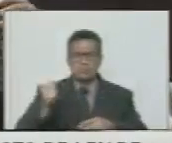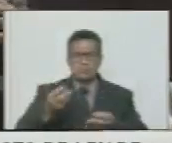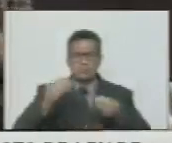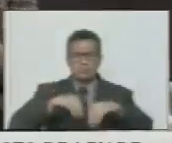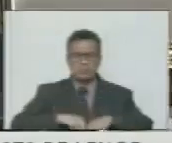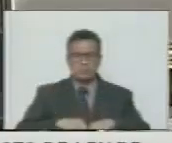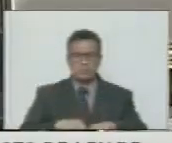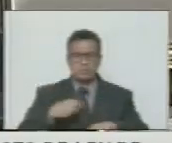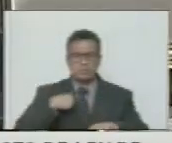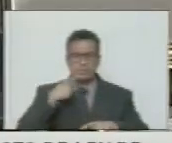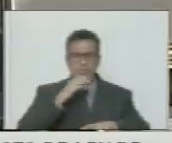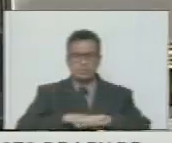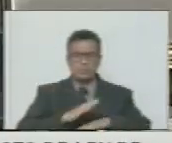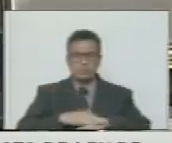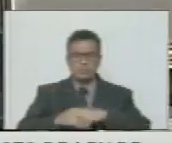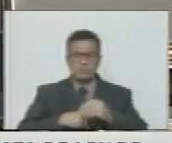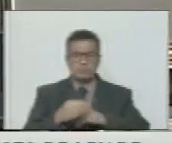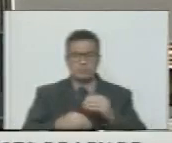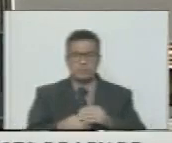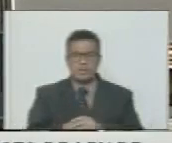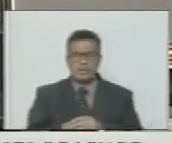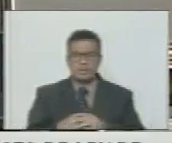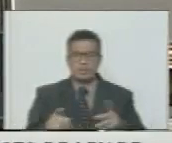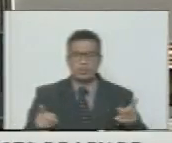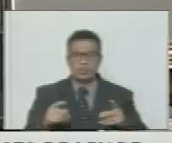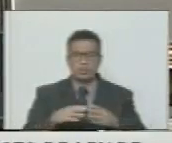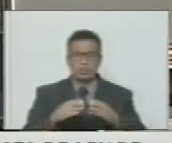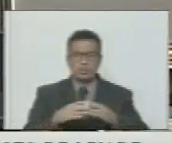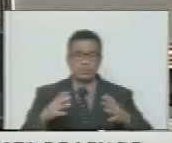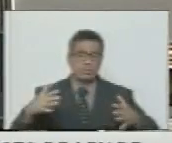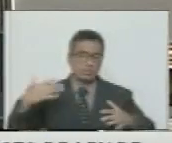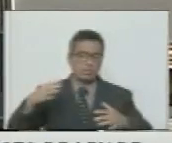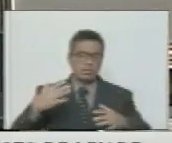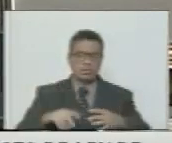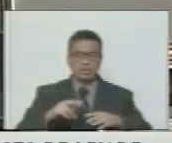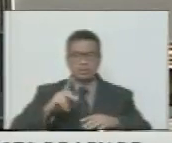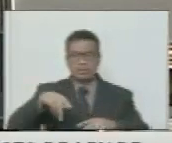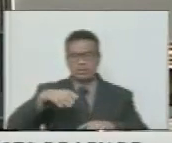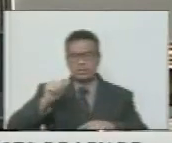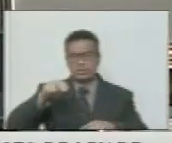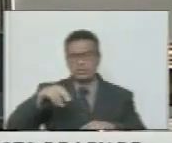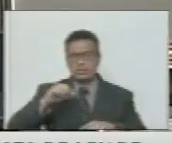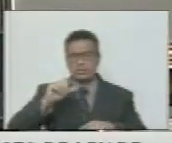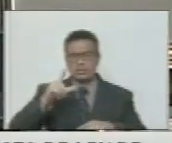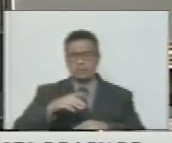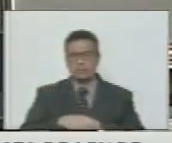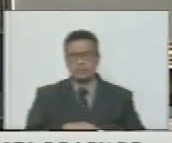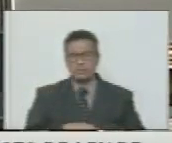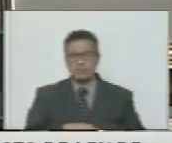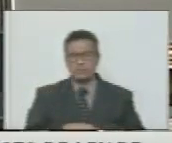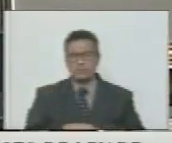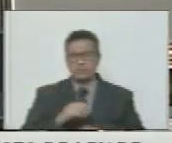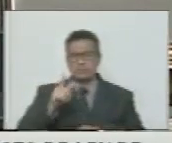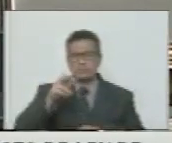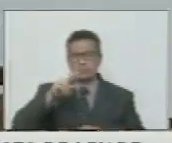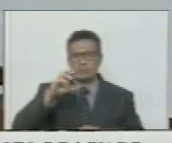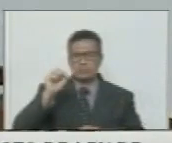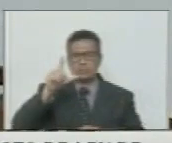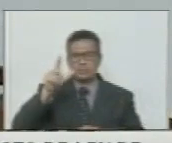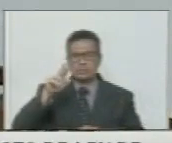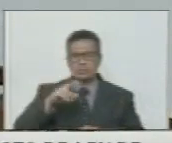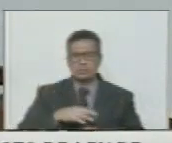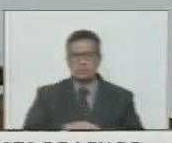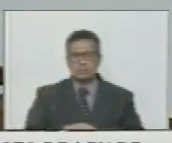acuerdo. Haya sido objeto de condena por delitos graves de carácter penal. Rondero.